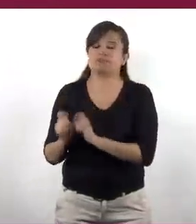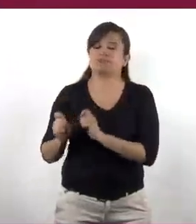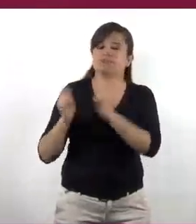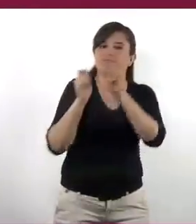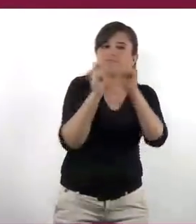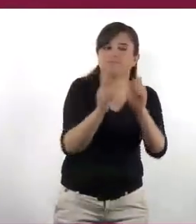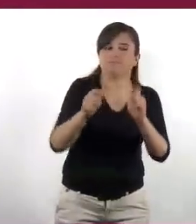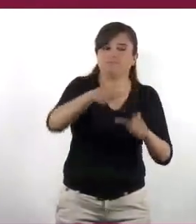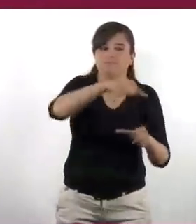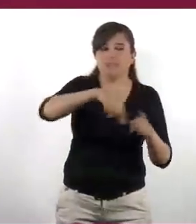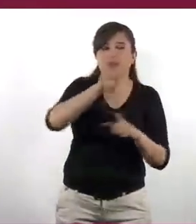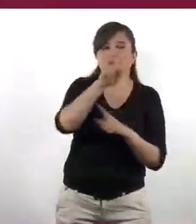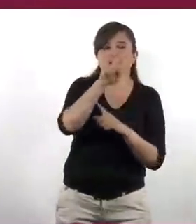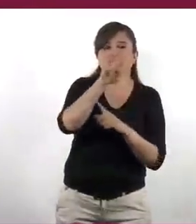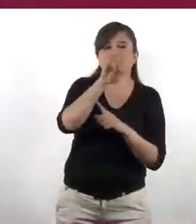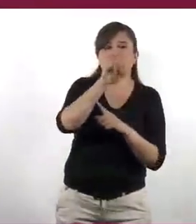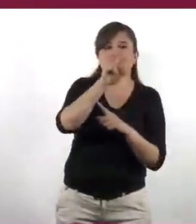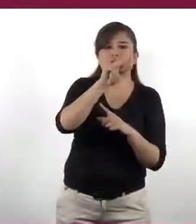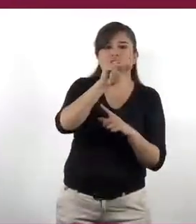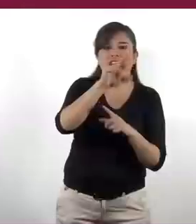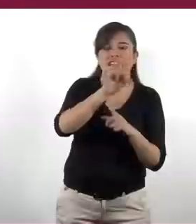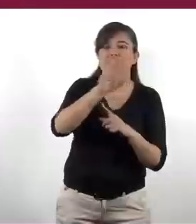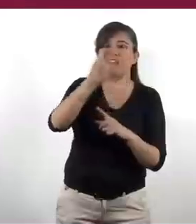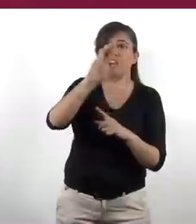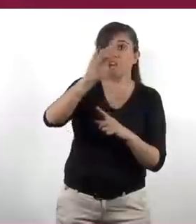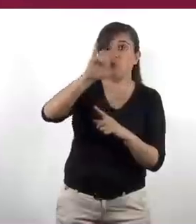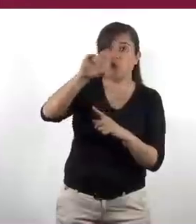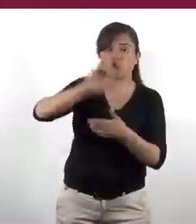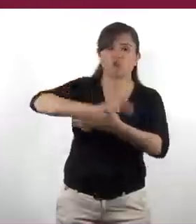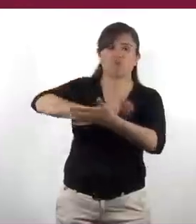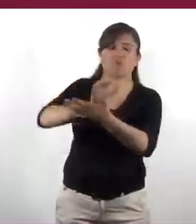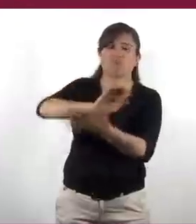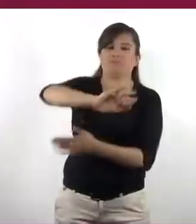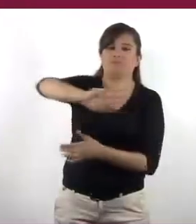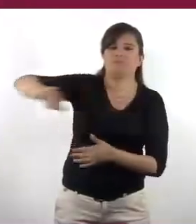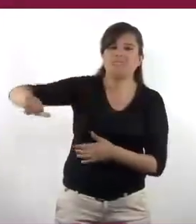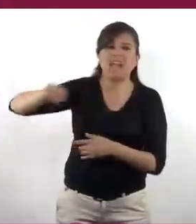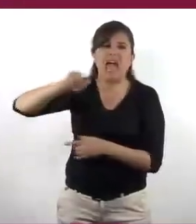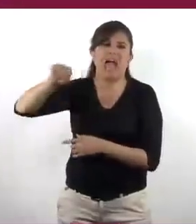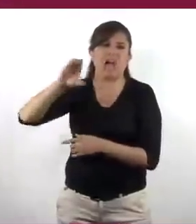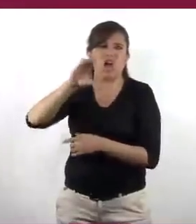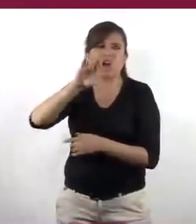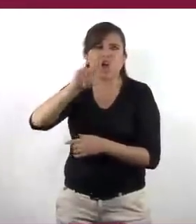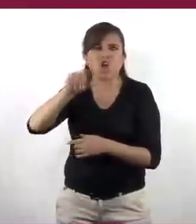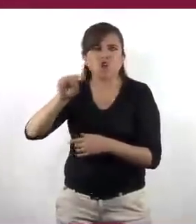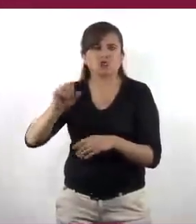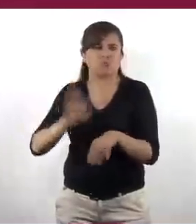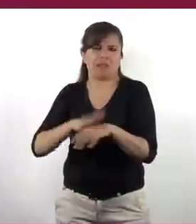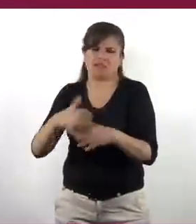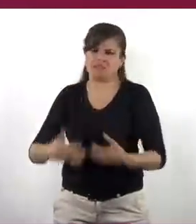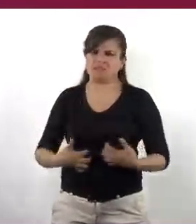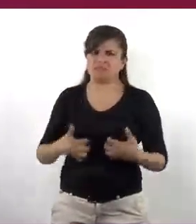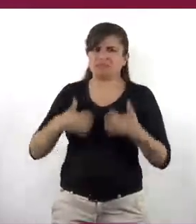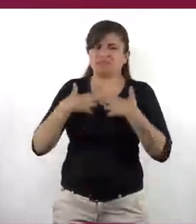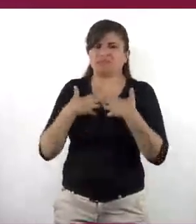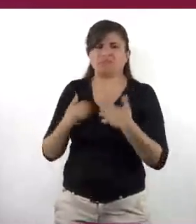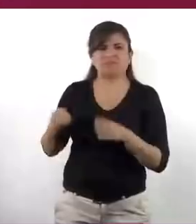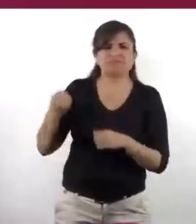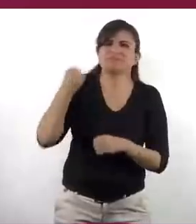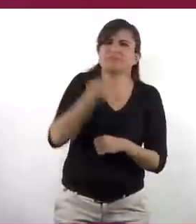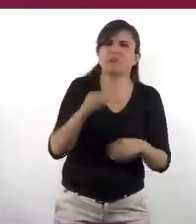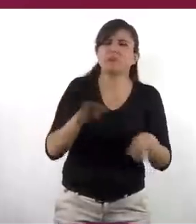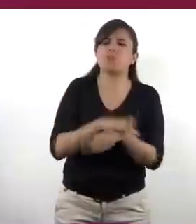dirigidos por los peninsulares. Por lo cual, los criollos se molestaron, ya que a ellos solamente se les